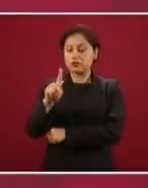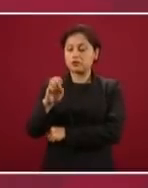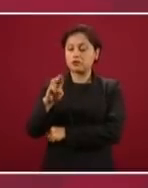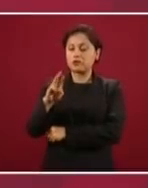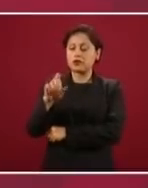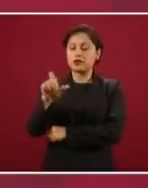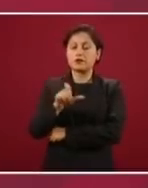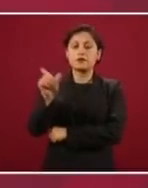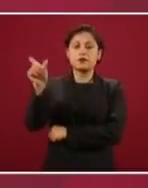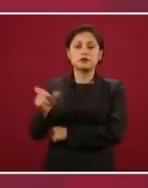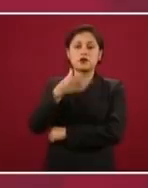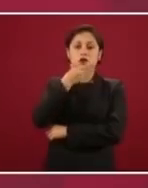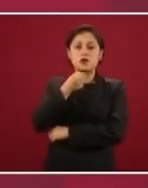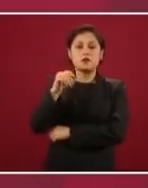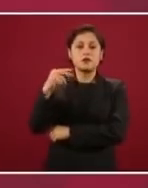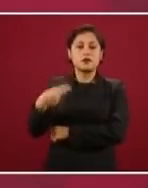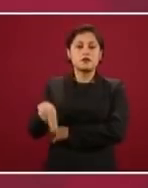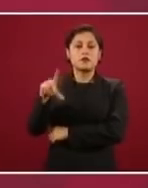lo soy